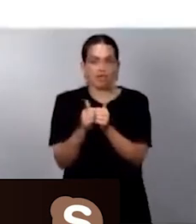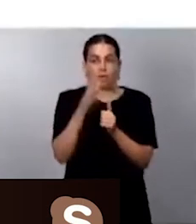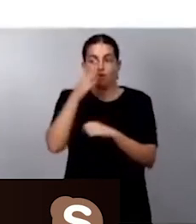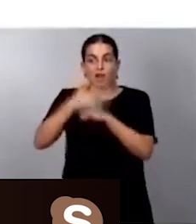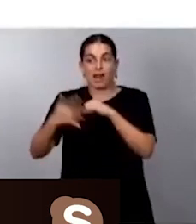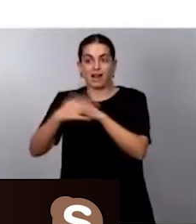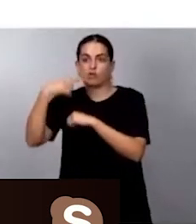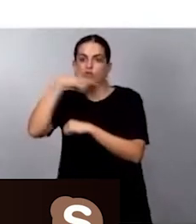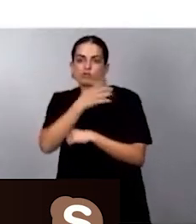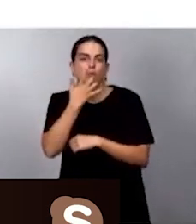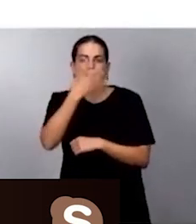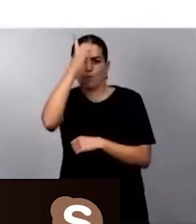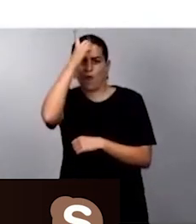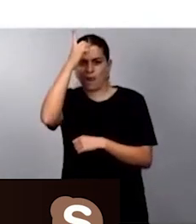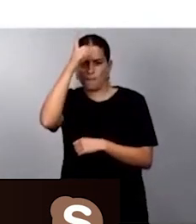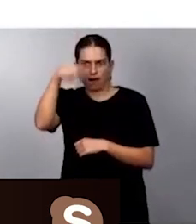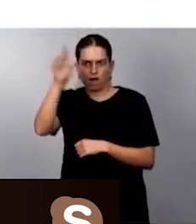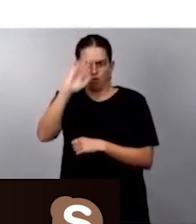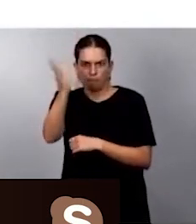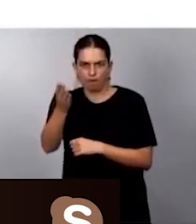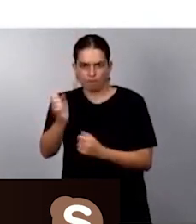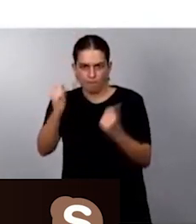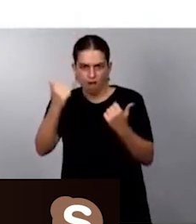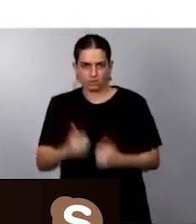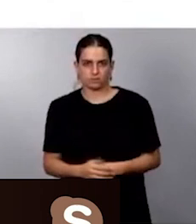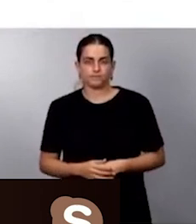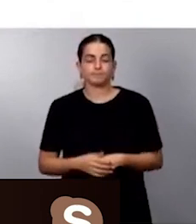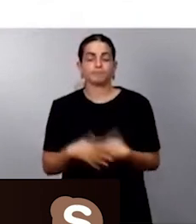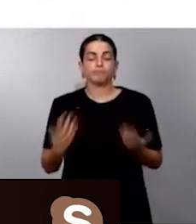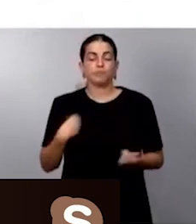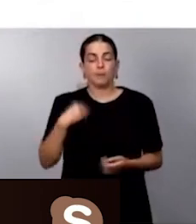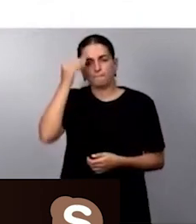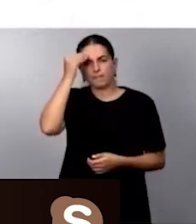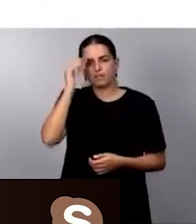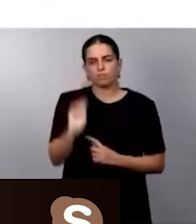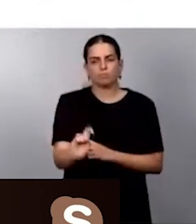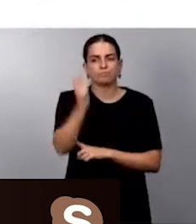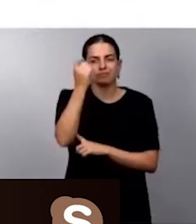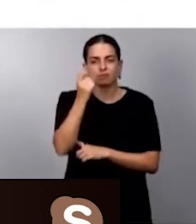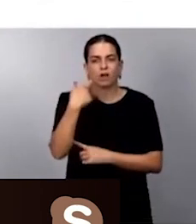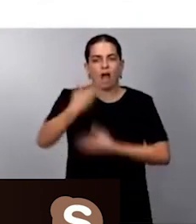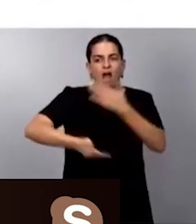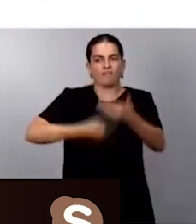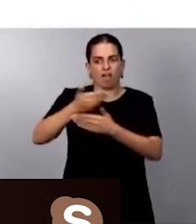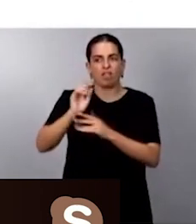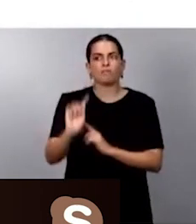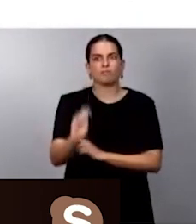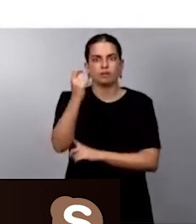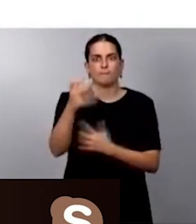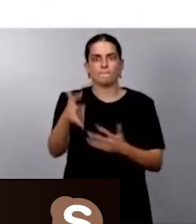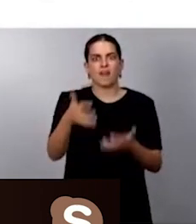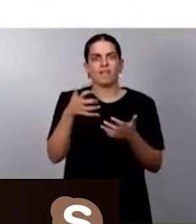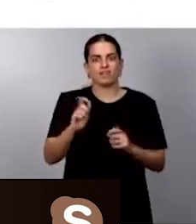bueno pues reduciendo la carga fiscal reduciendo la medida de lo posible los impuestos para que la gente pueda llegar a fin de